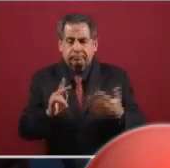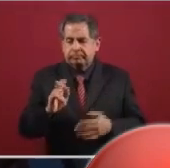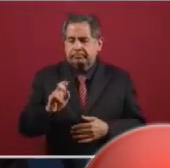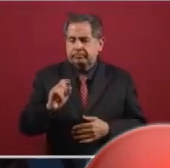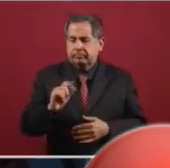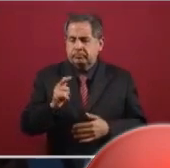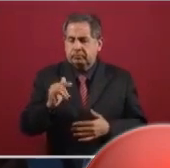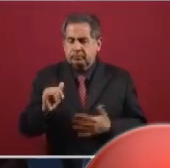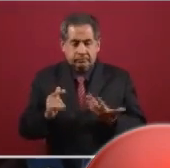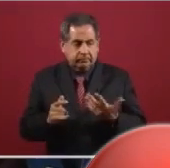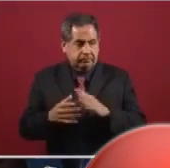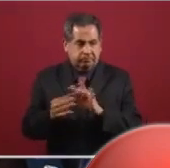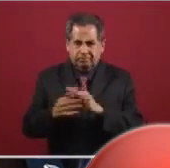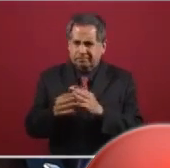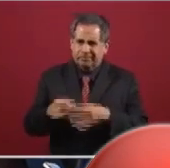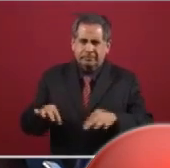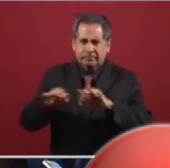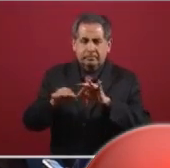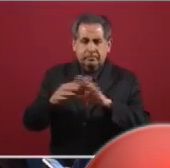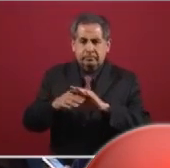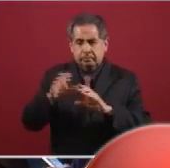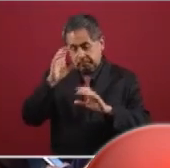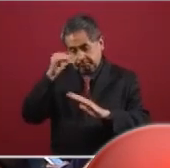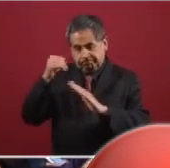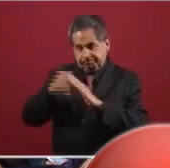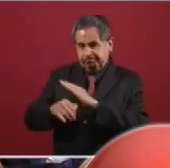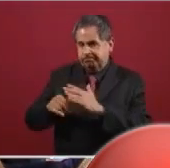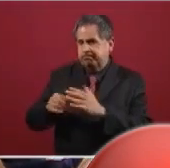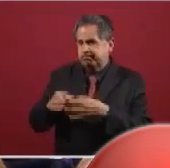prevalecer el criterio científico